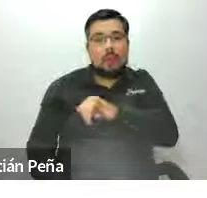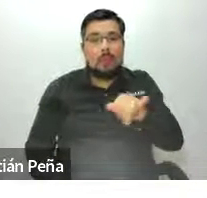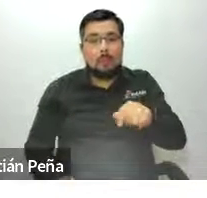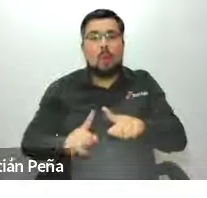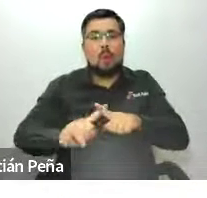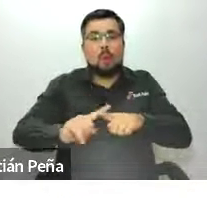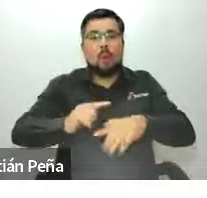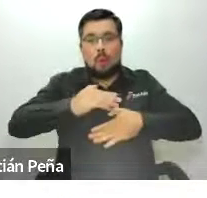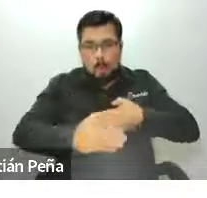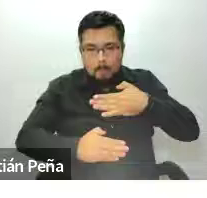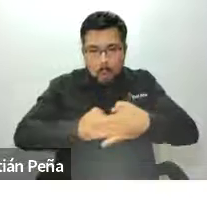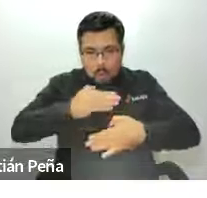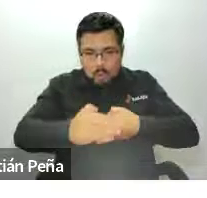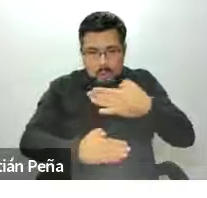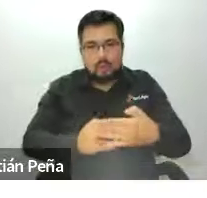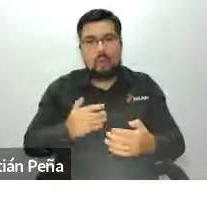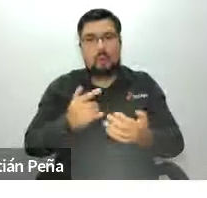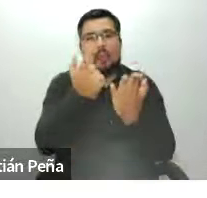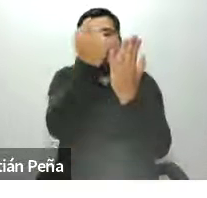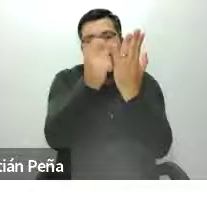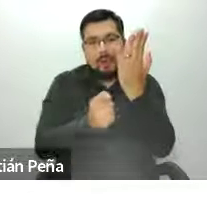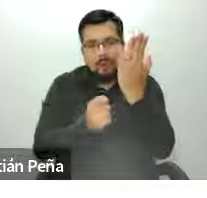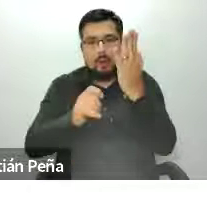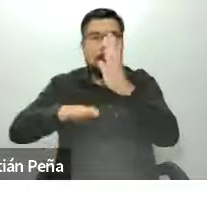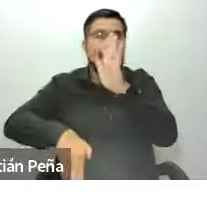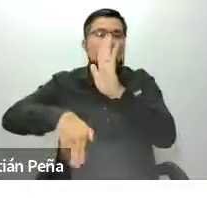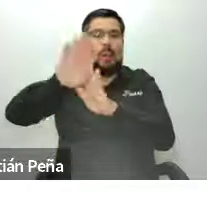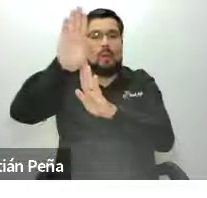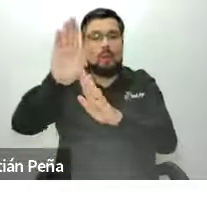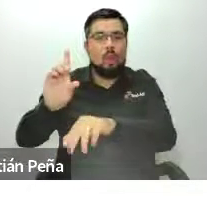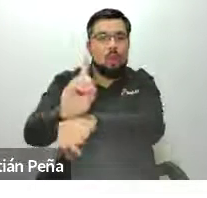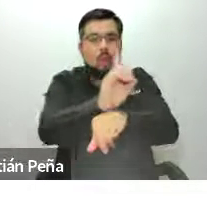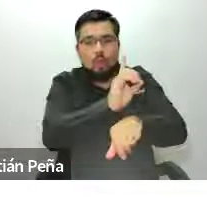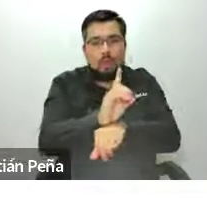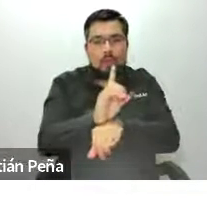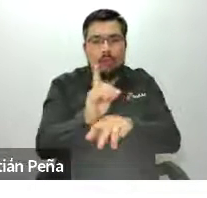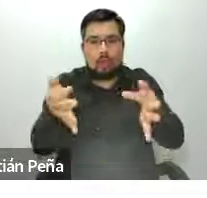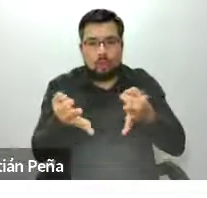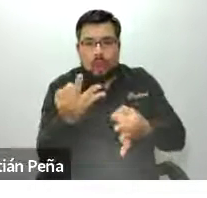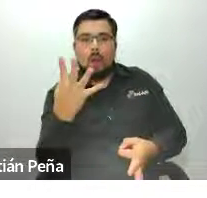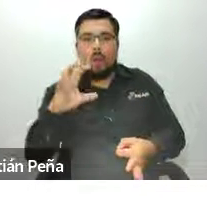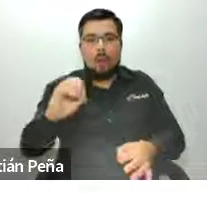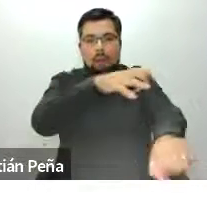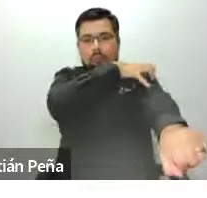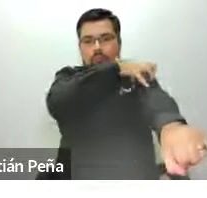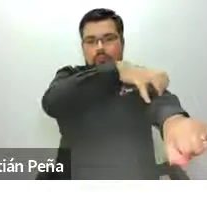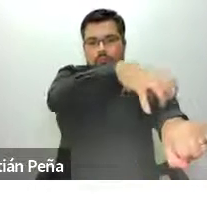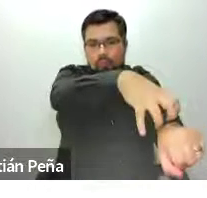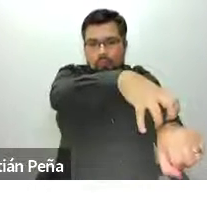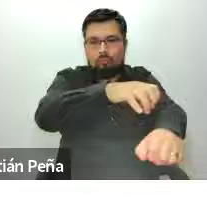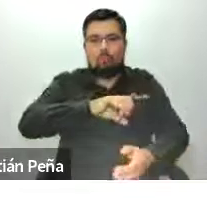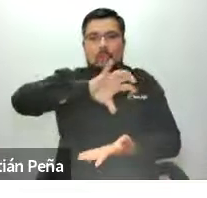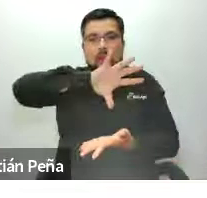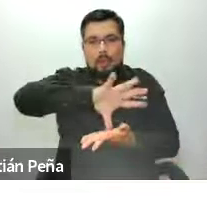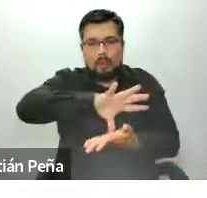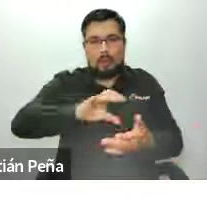que contamos con 40 docentes de distintas regiones y de distintos tipos de escuelas del país, escuelas especiales, escuelas regulares